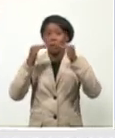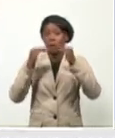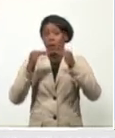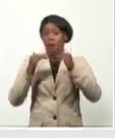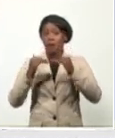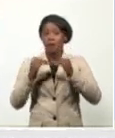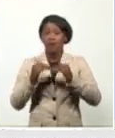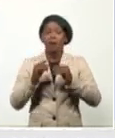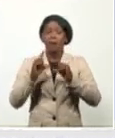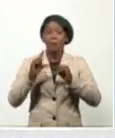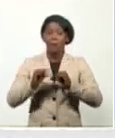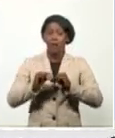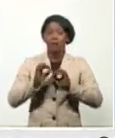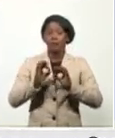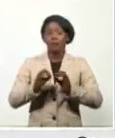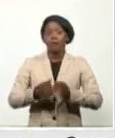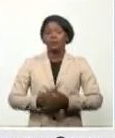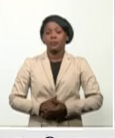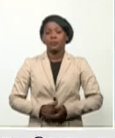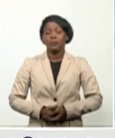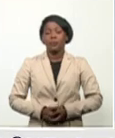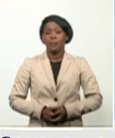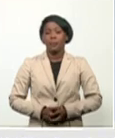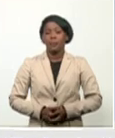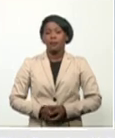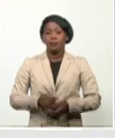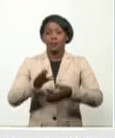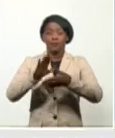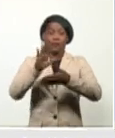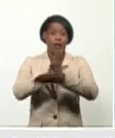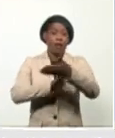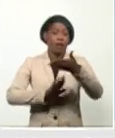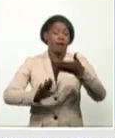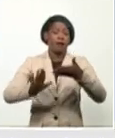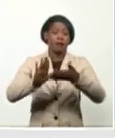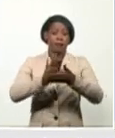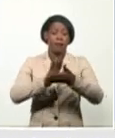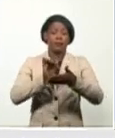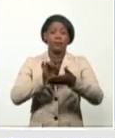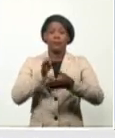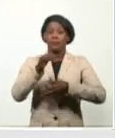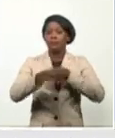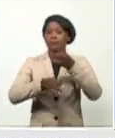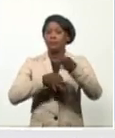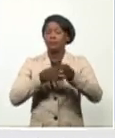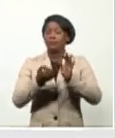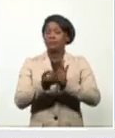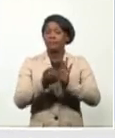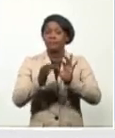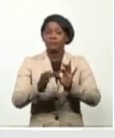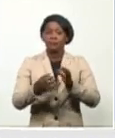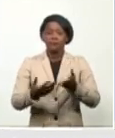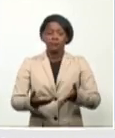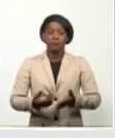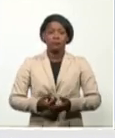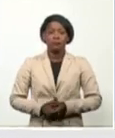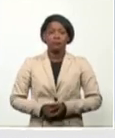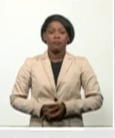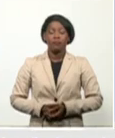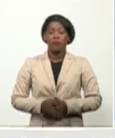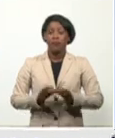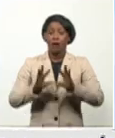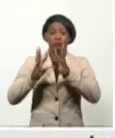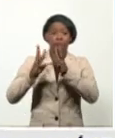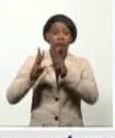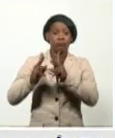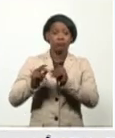yo expliqué al inicio. En las Américas se notificaron, se acumulan ya